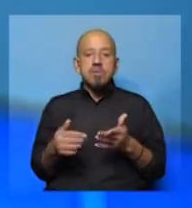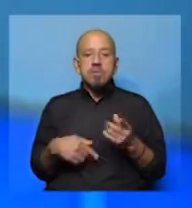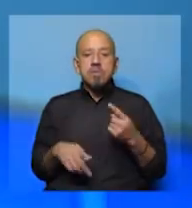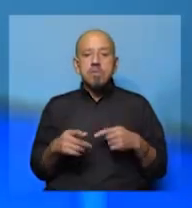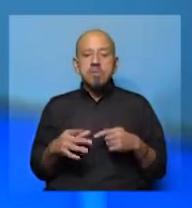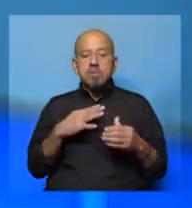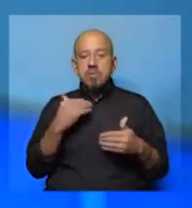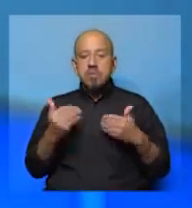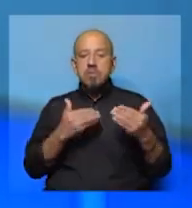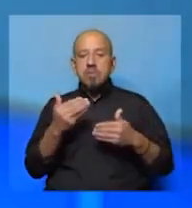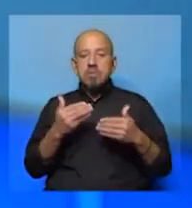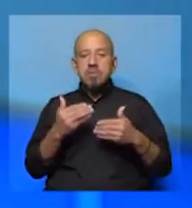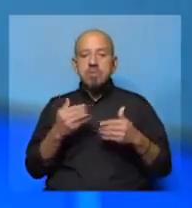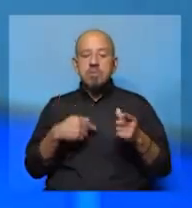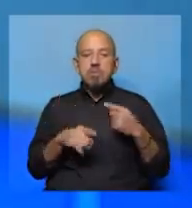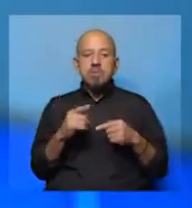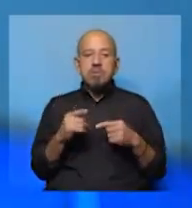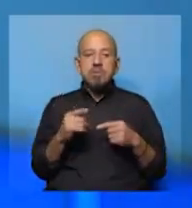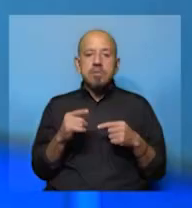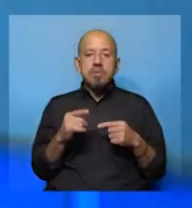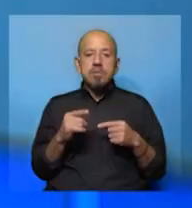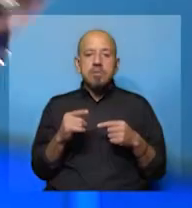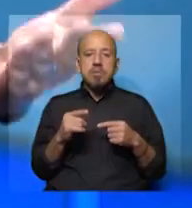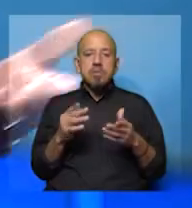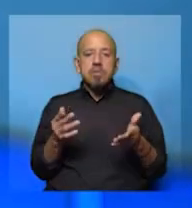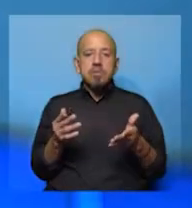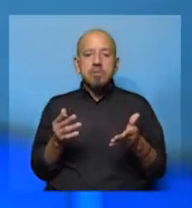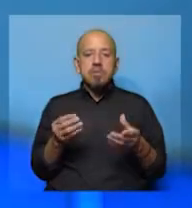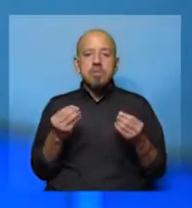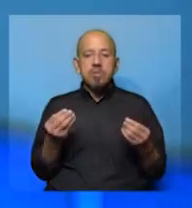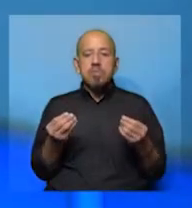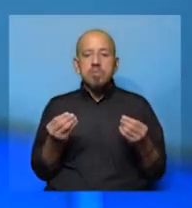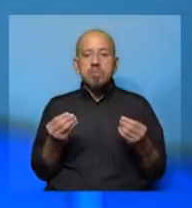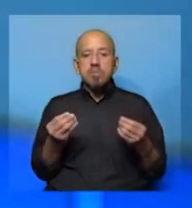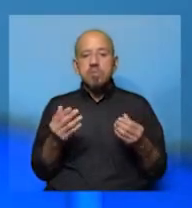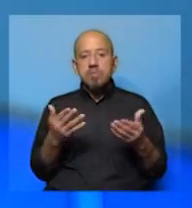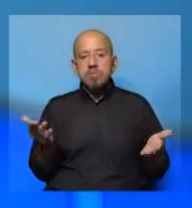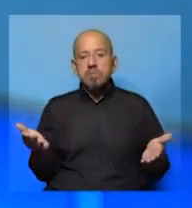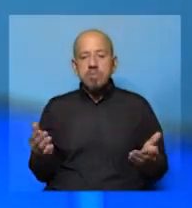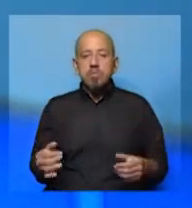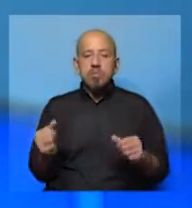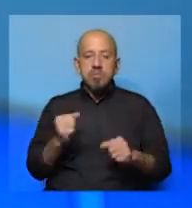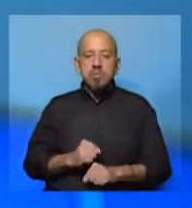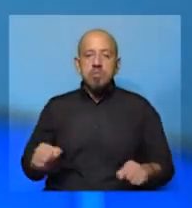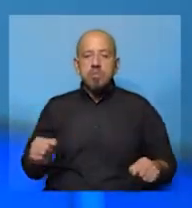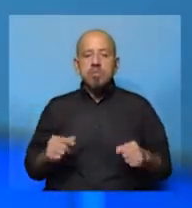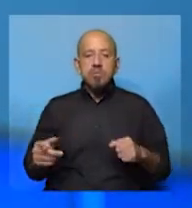desarrollándote y después es decir cómo de alguna manera lográ